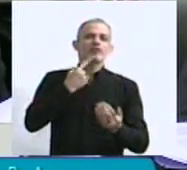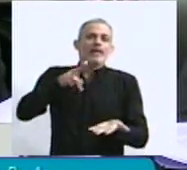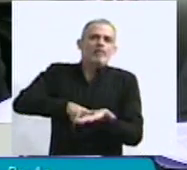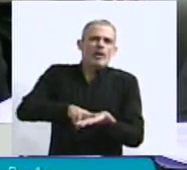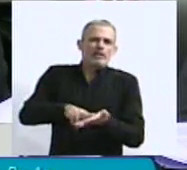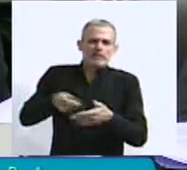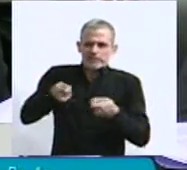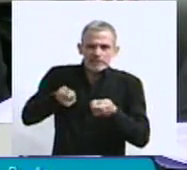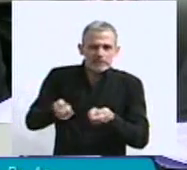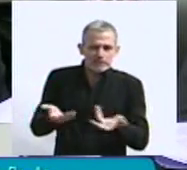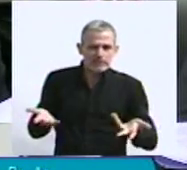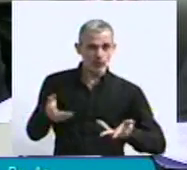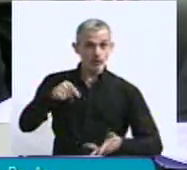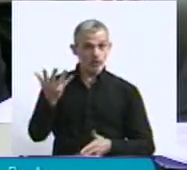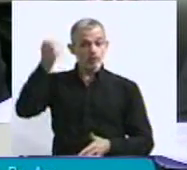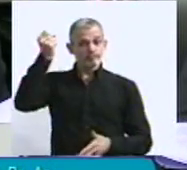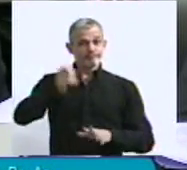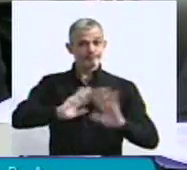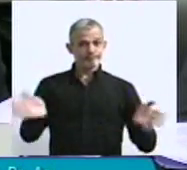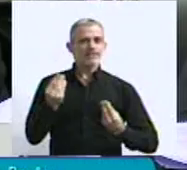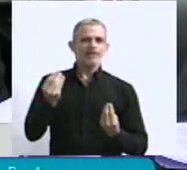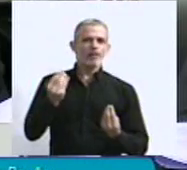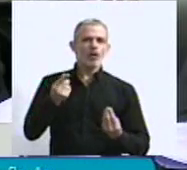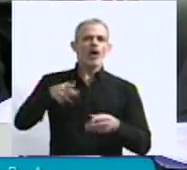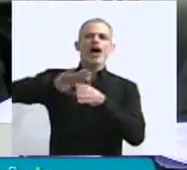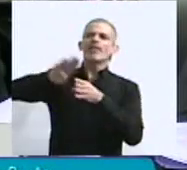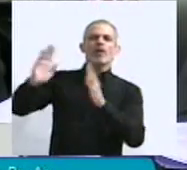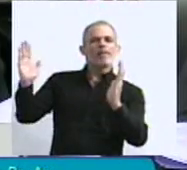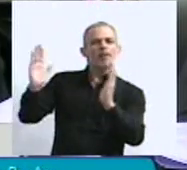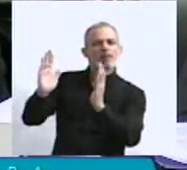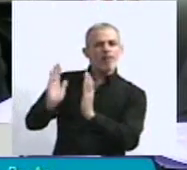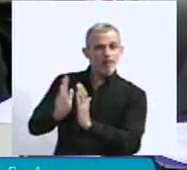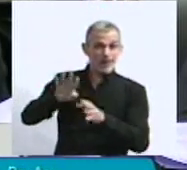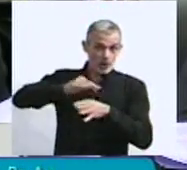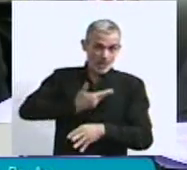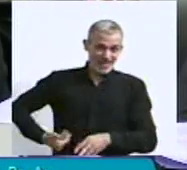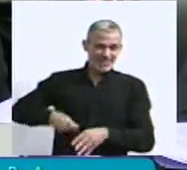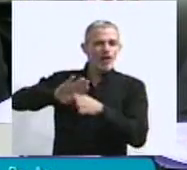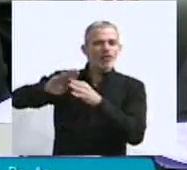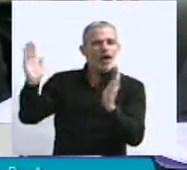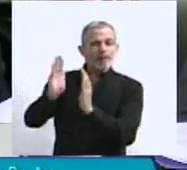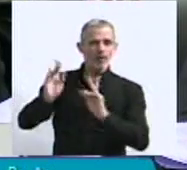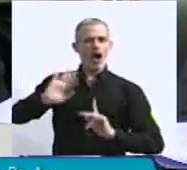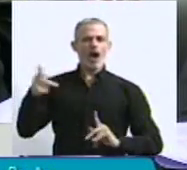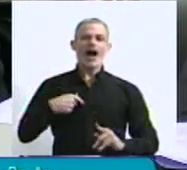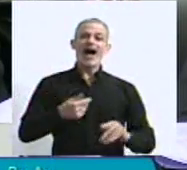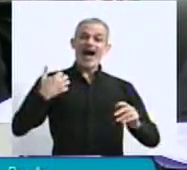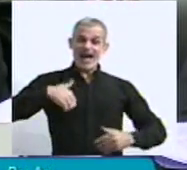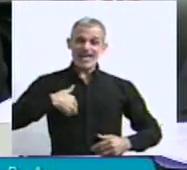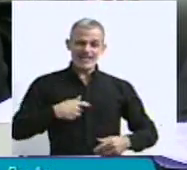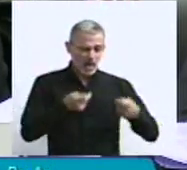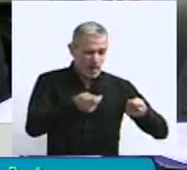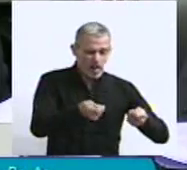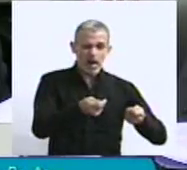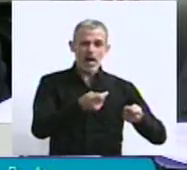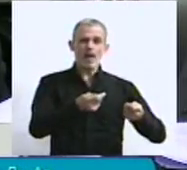tributaria. Esto se pudo conseguir no solo por el desendeudamiento del Estado, sino porque Argentina elevó su presión tributaria de 28